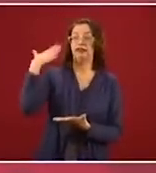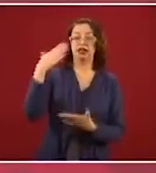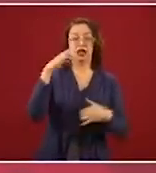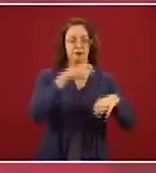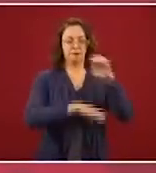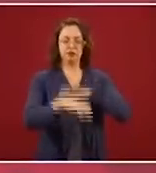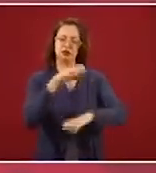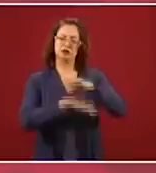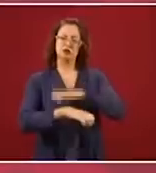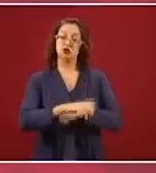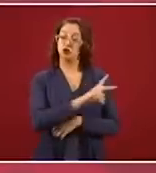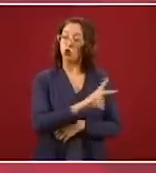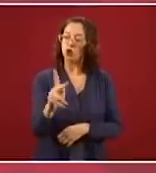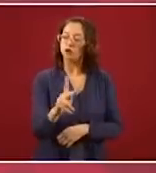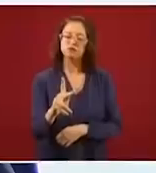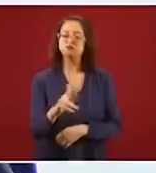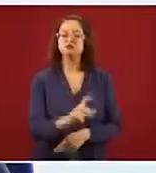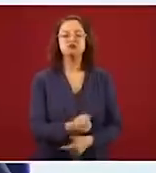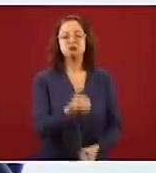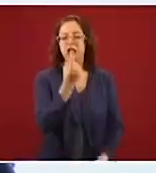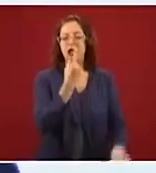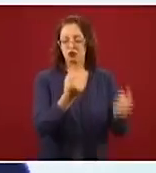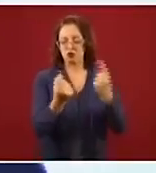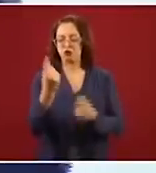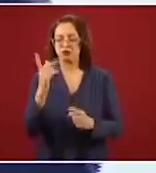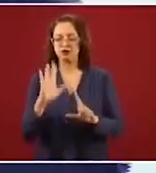empresas que salían adelante